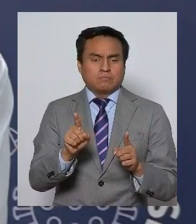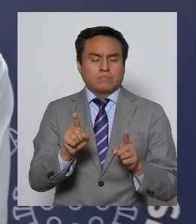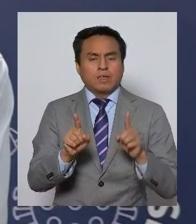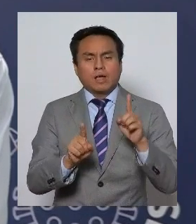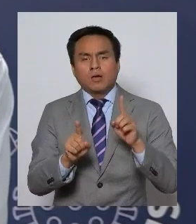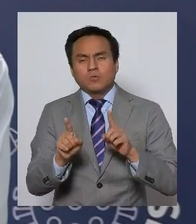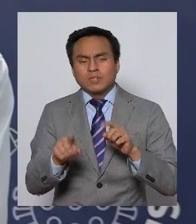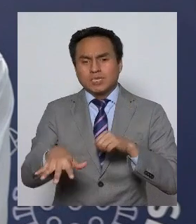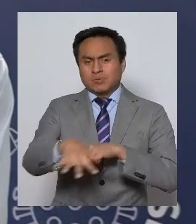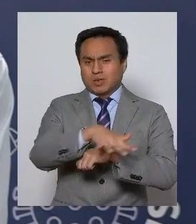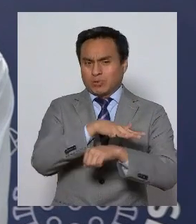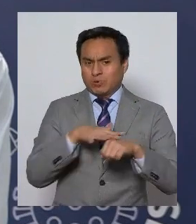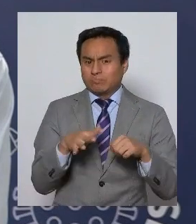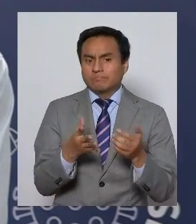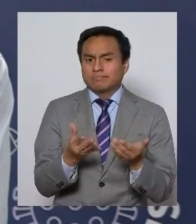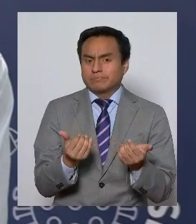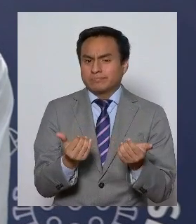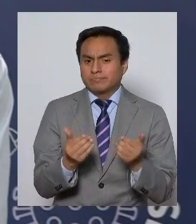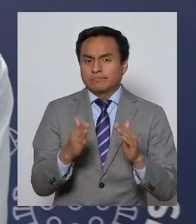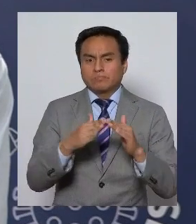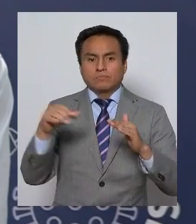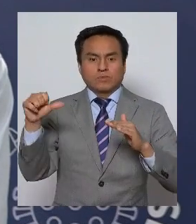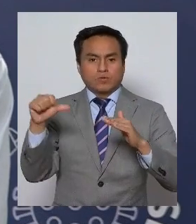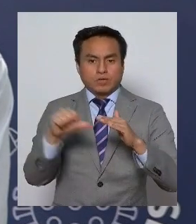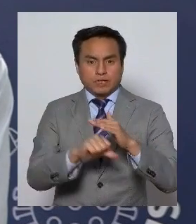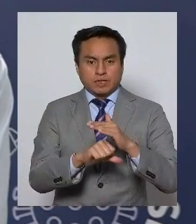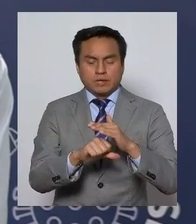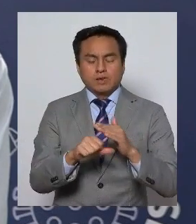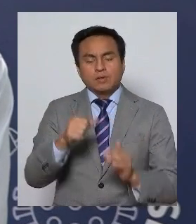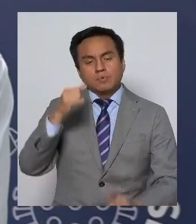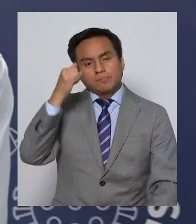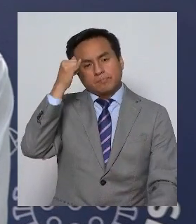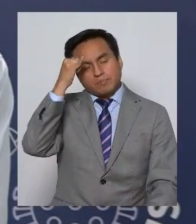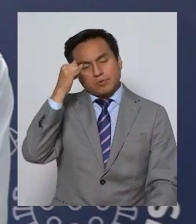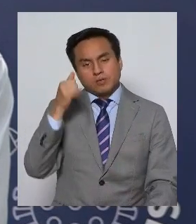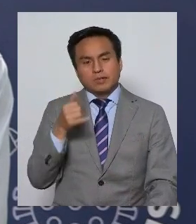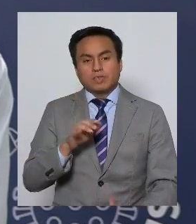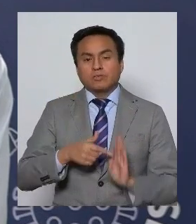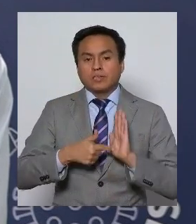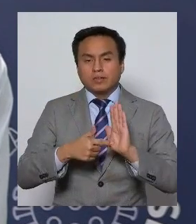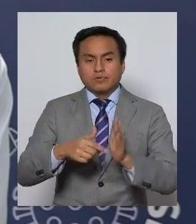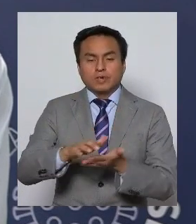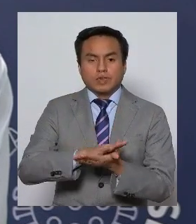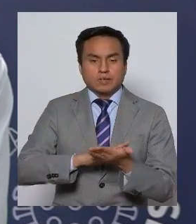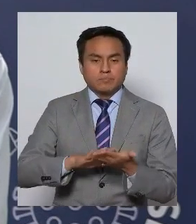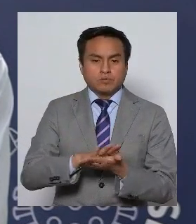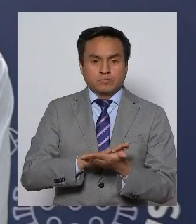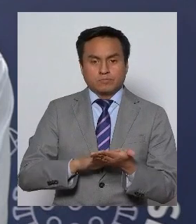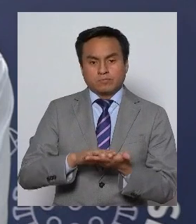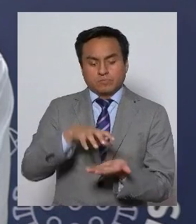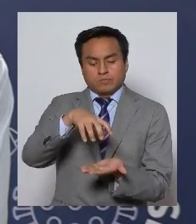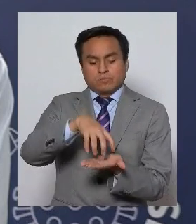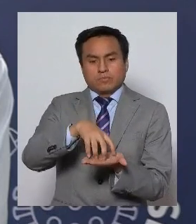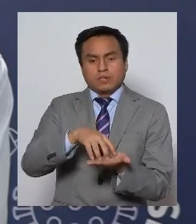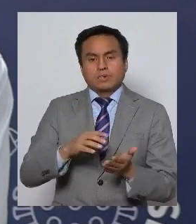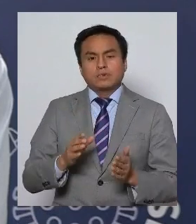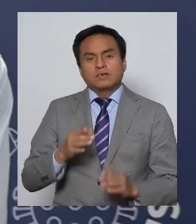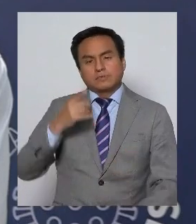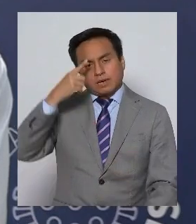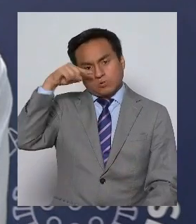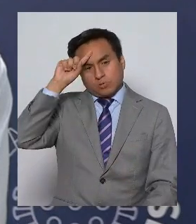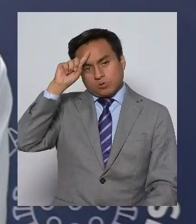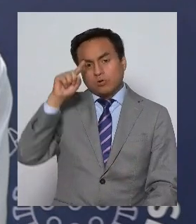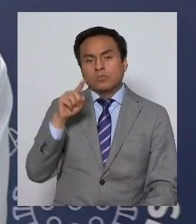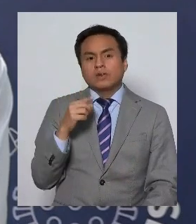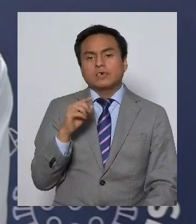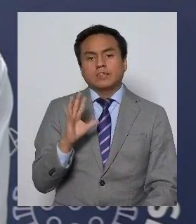a una situación en la que se requiera una cuarentena. Y perdonen que ponga el ejemplo de la comuna de San Antonio en la